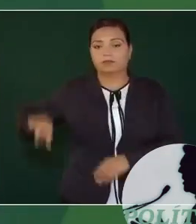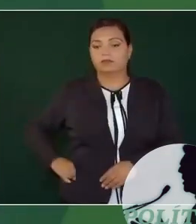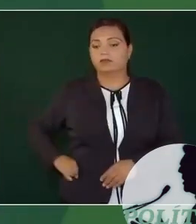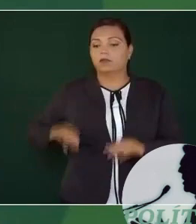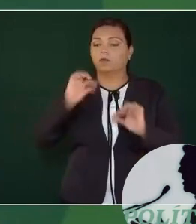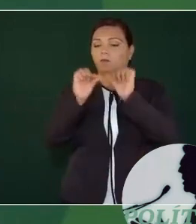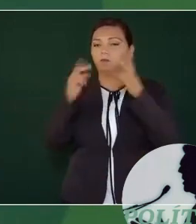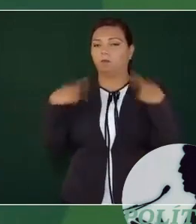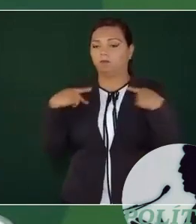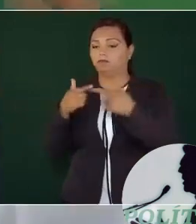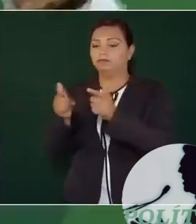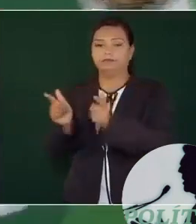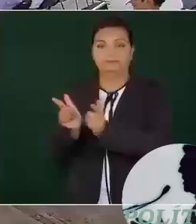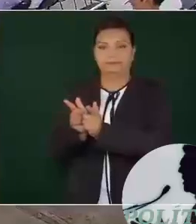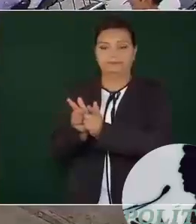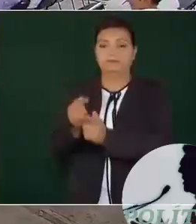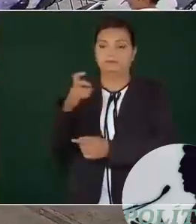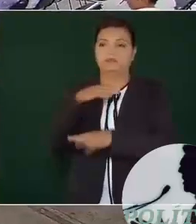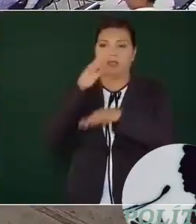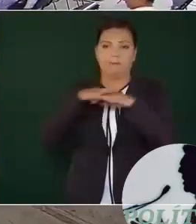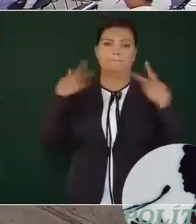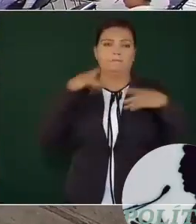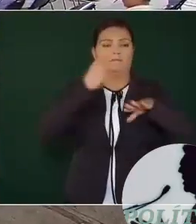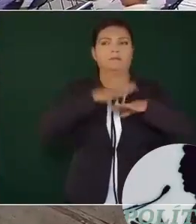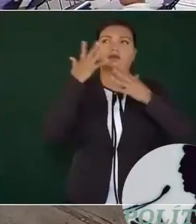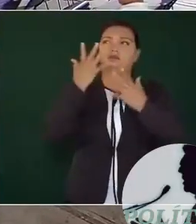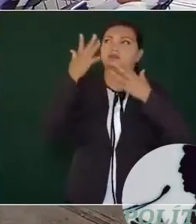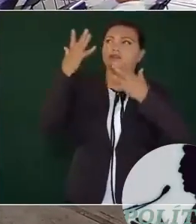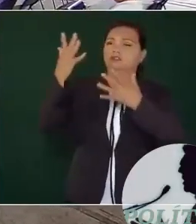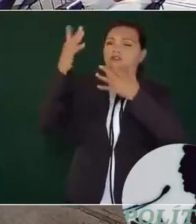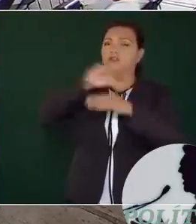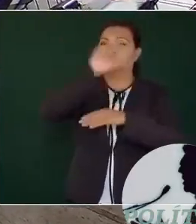minoría. Entonces están ahí protestando y de repente llegan